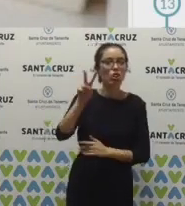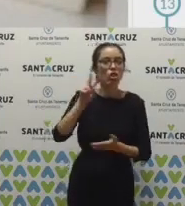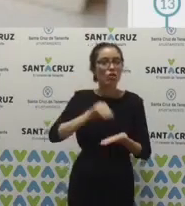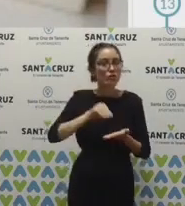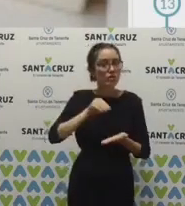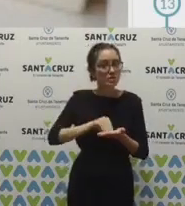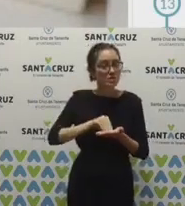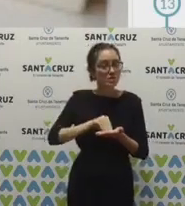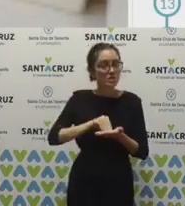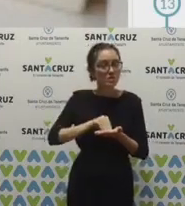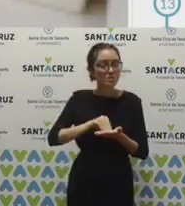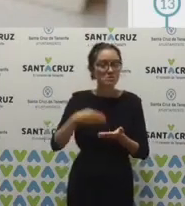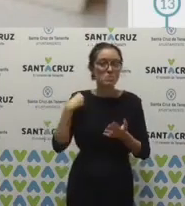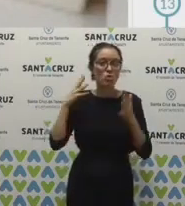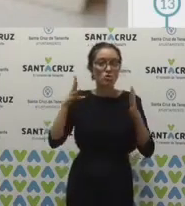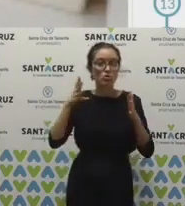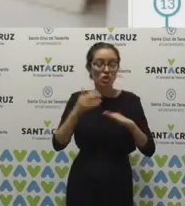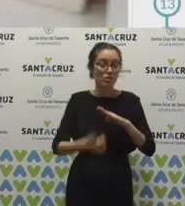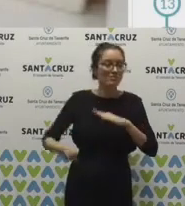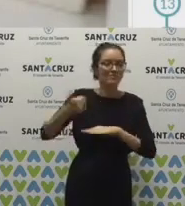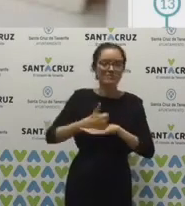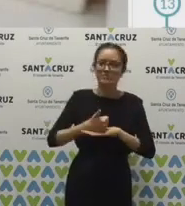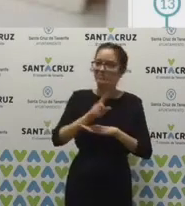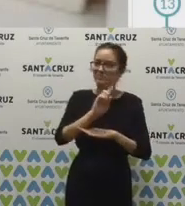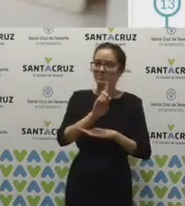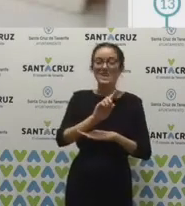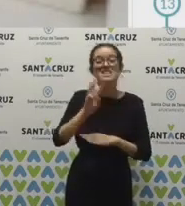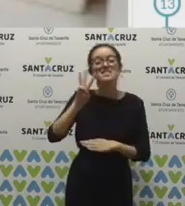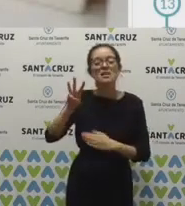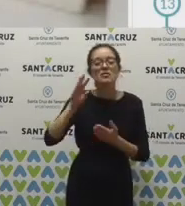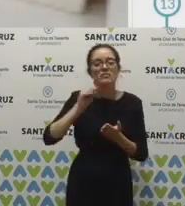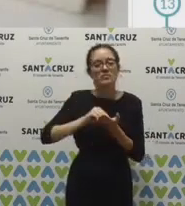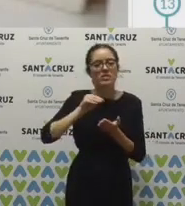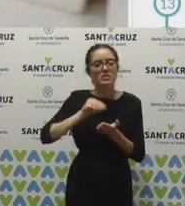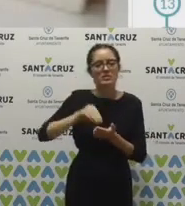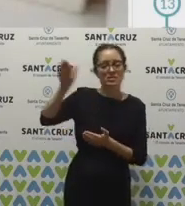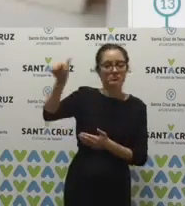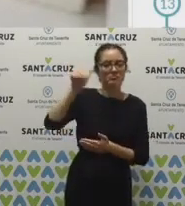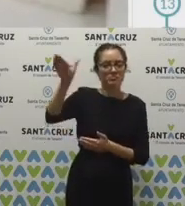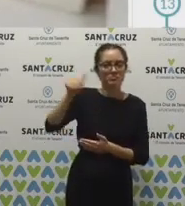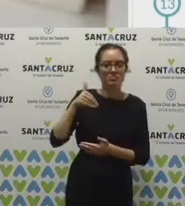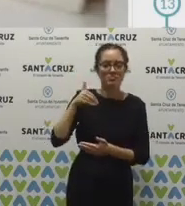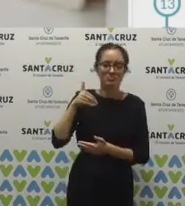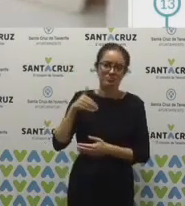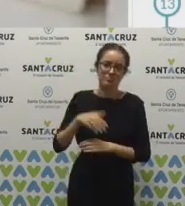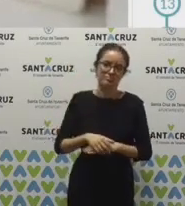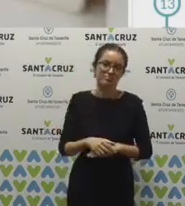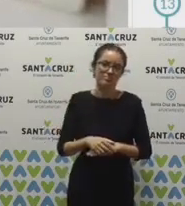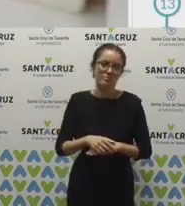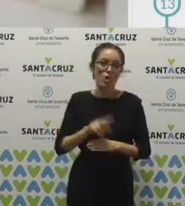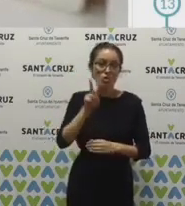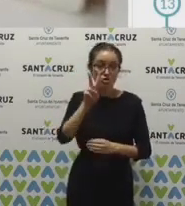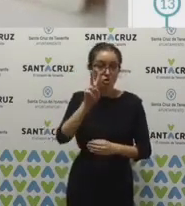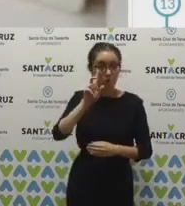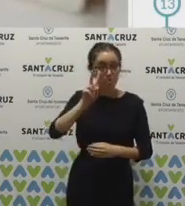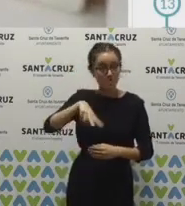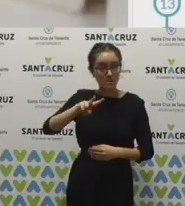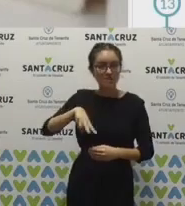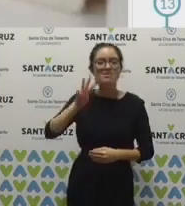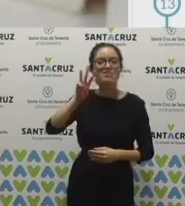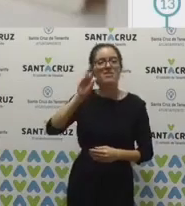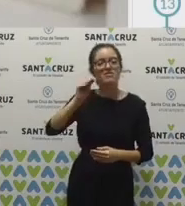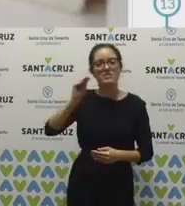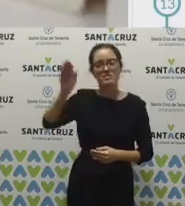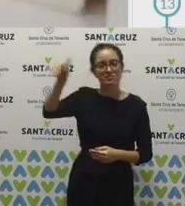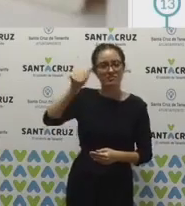extraordinaria para el consejo rector sino hasta en tres ocasiones en dos meses muchas gracias y